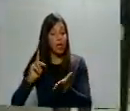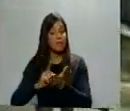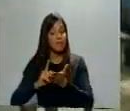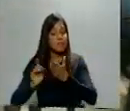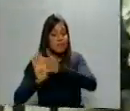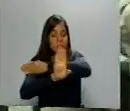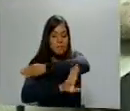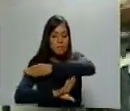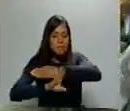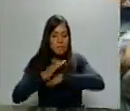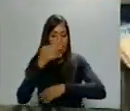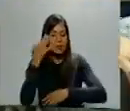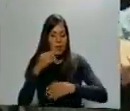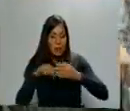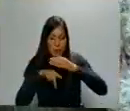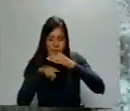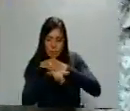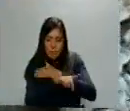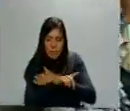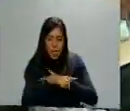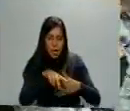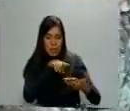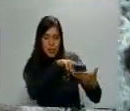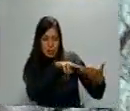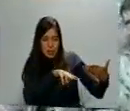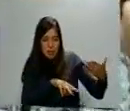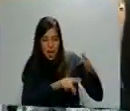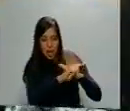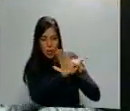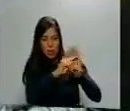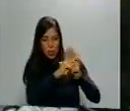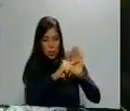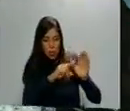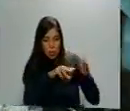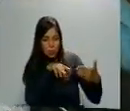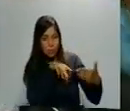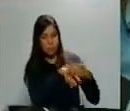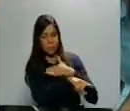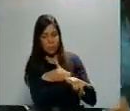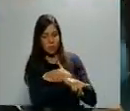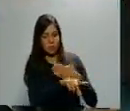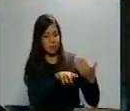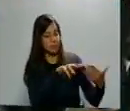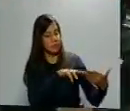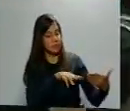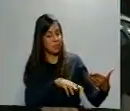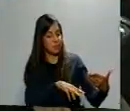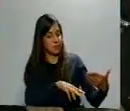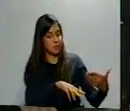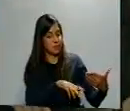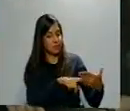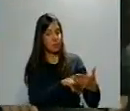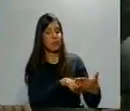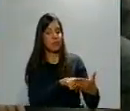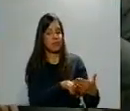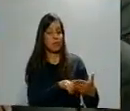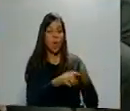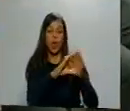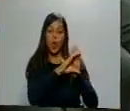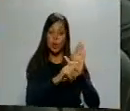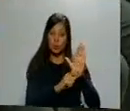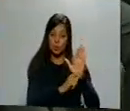Porque si nos ponemos a leer los artículos constitucionales de nuestra pionera de nuestra primigenia